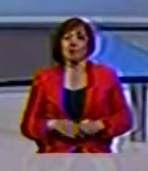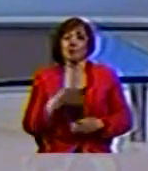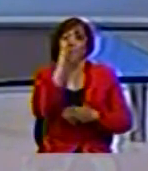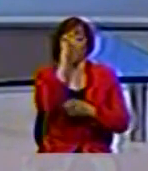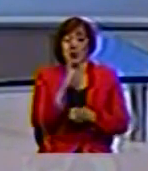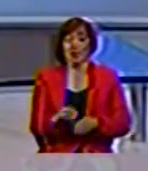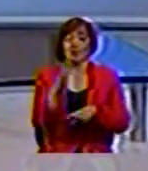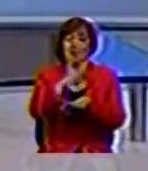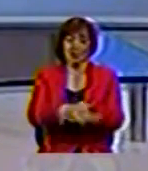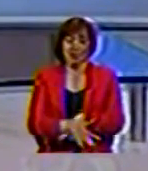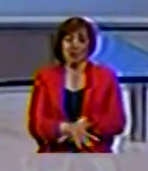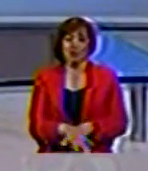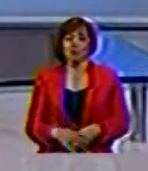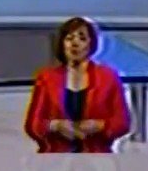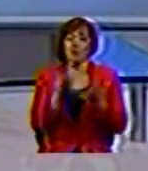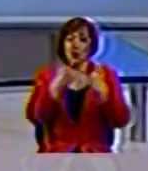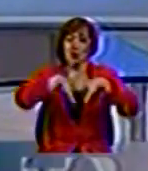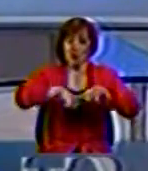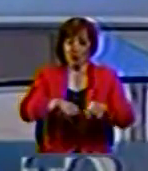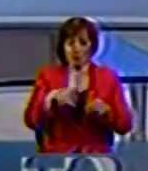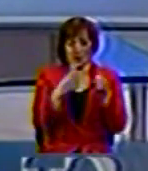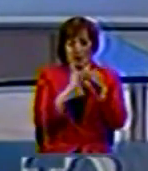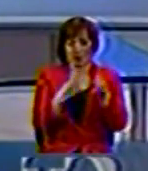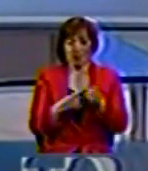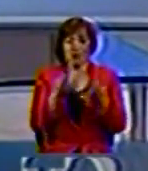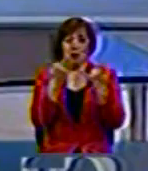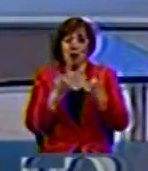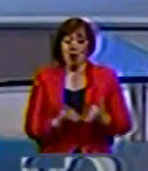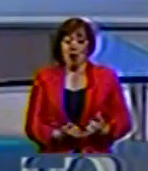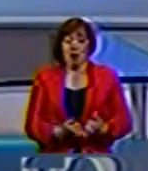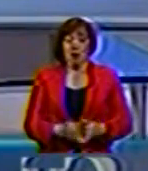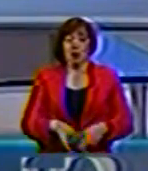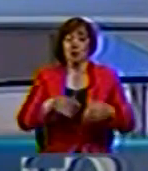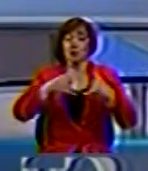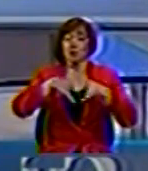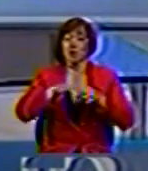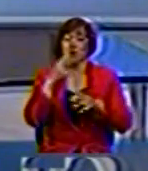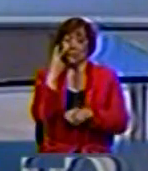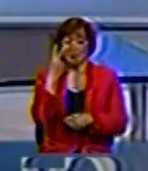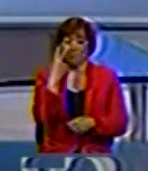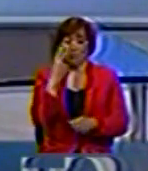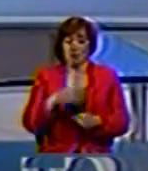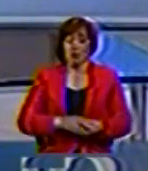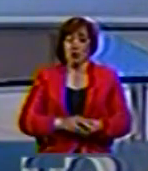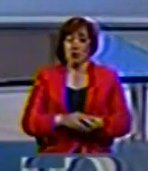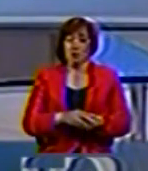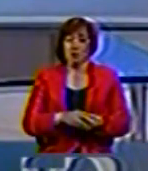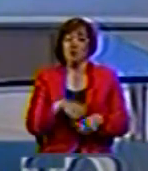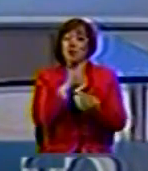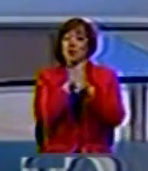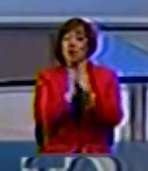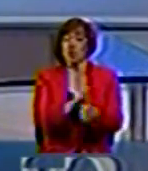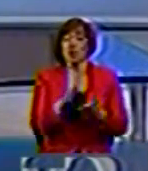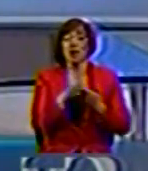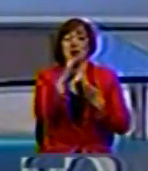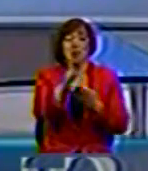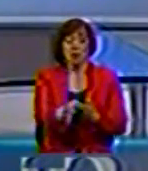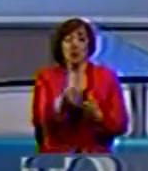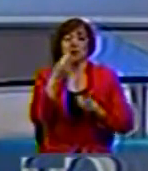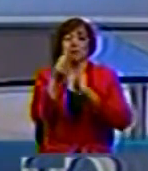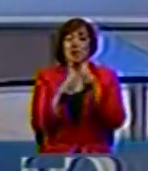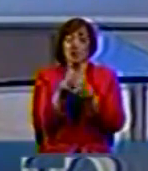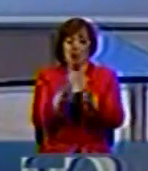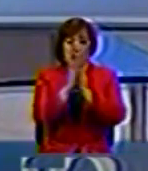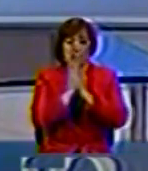Buenas tardes para ti también y seguimos en Quito, donde se realiza la audiencia que definirá el recurso presentado por la Defensoría del Pueblo contra la exigencia del pasaporte